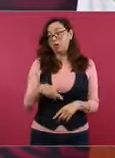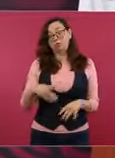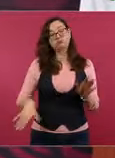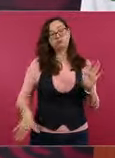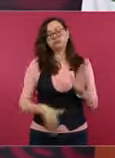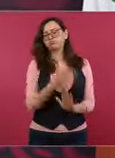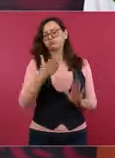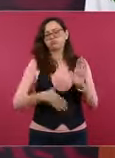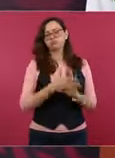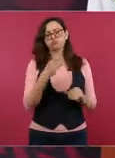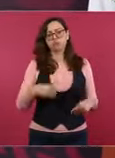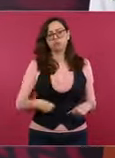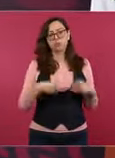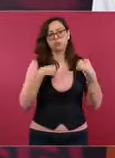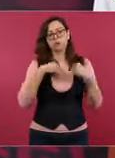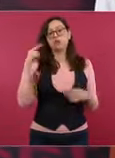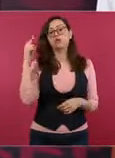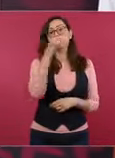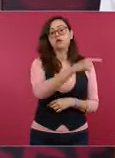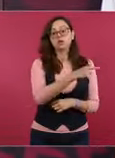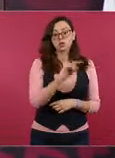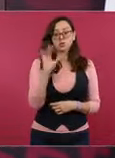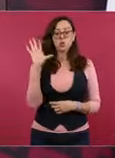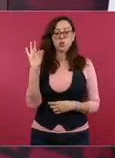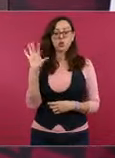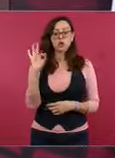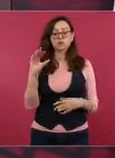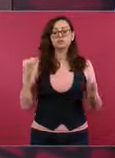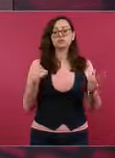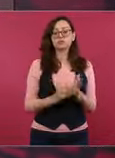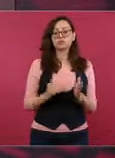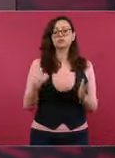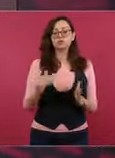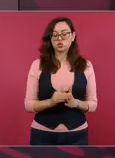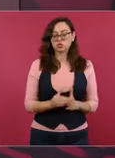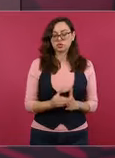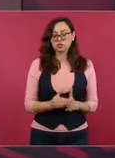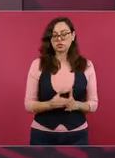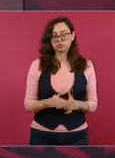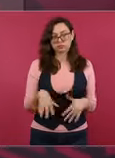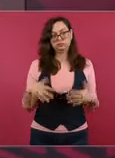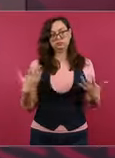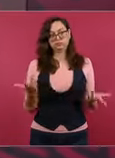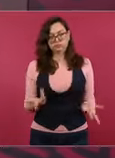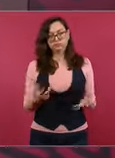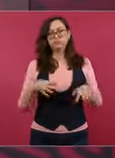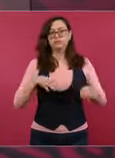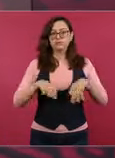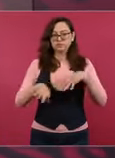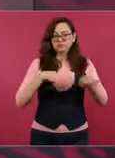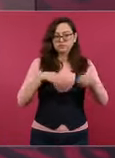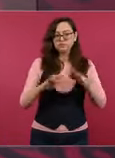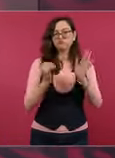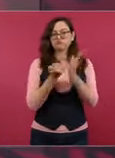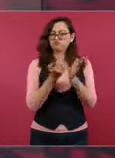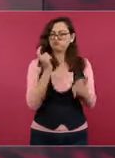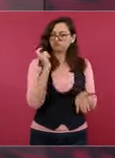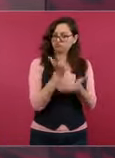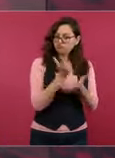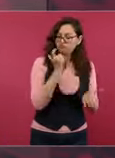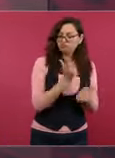Unidos, trabajan, contribuyen al desarrollo de esa gran nación.